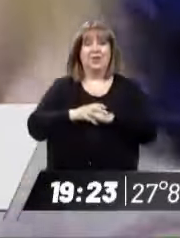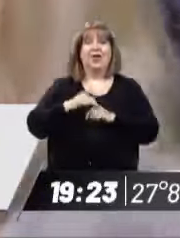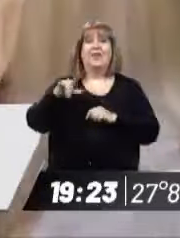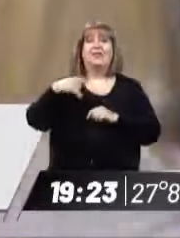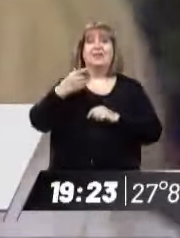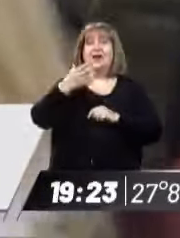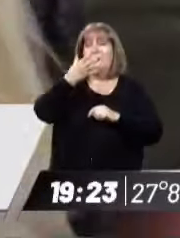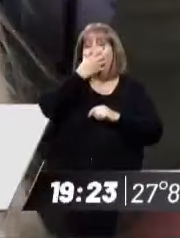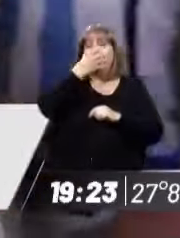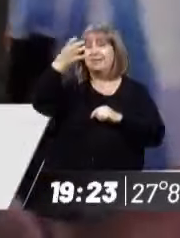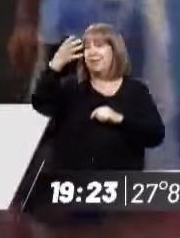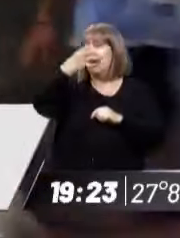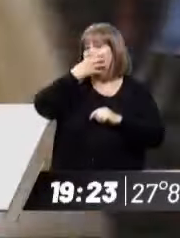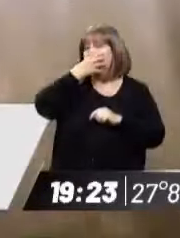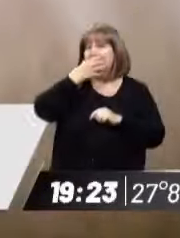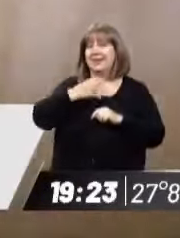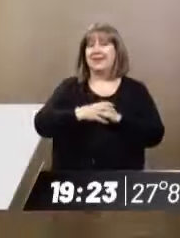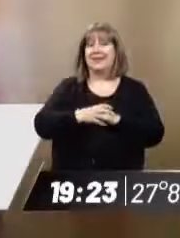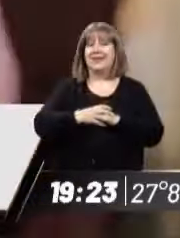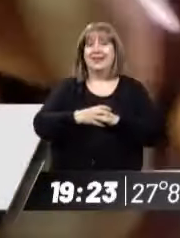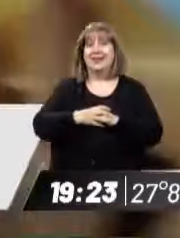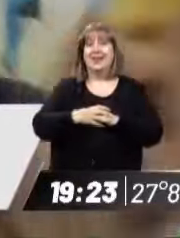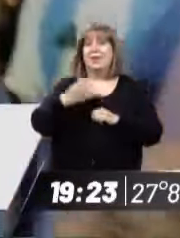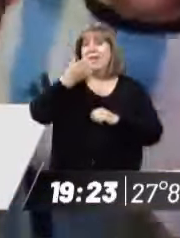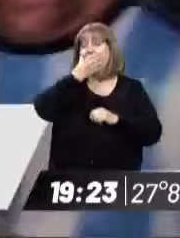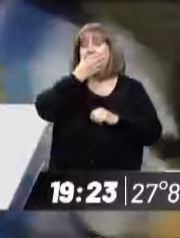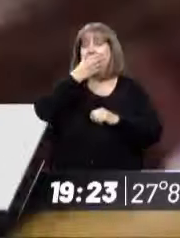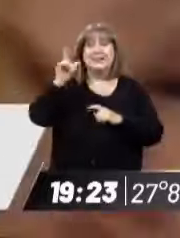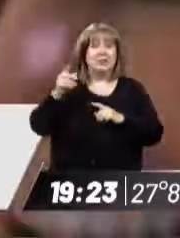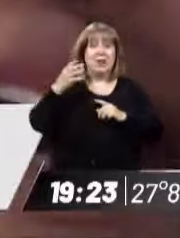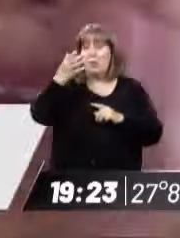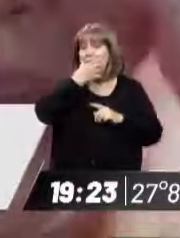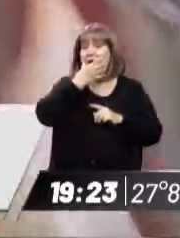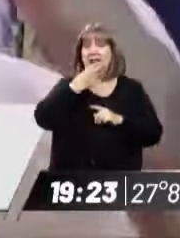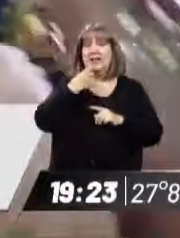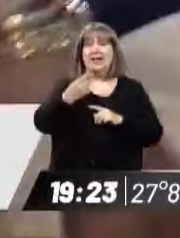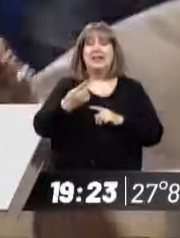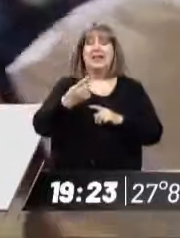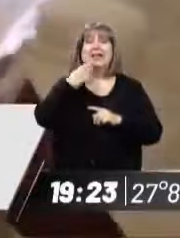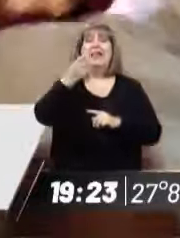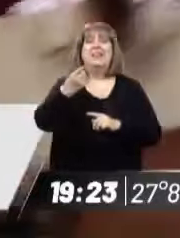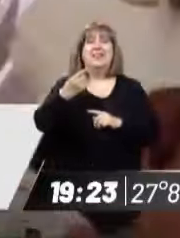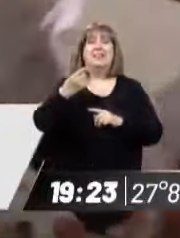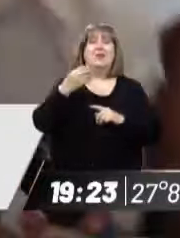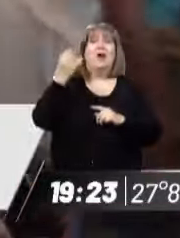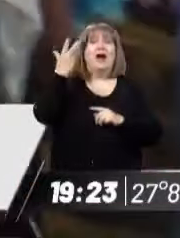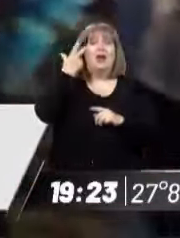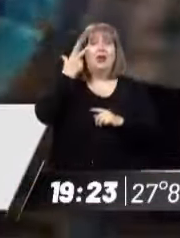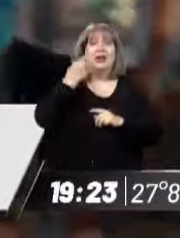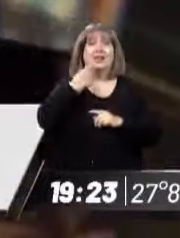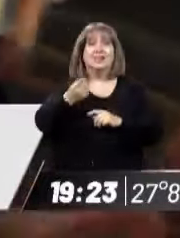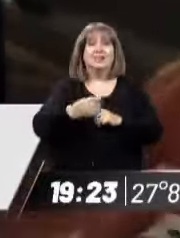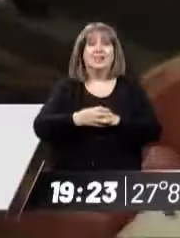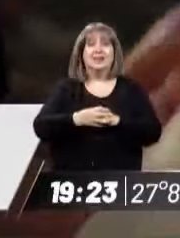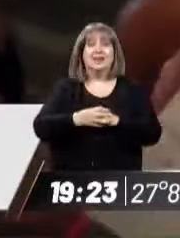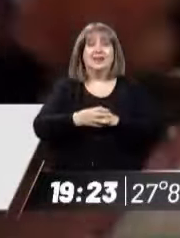Susana. Por favor. ¿Qué le dirías a Lionel para hoy? ¿Qué le dirías a Lionel para hoy? ¿Qué le dirías a Lionel para hoy? No